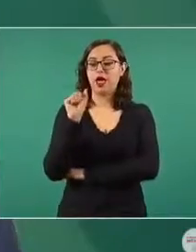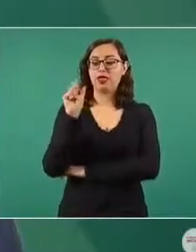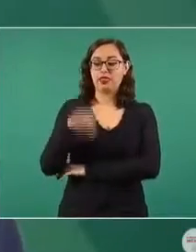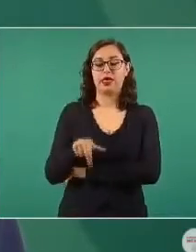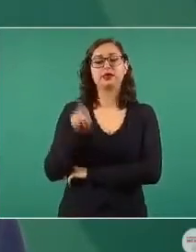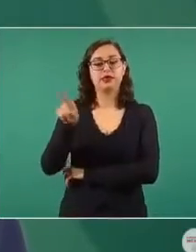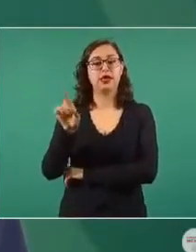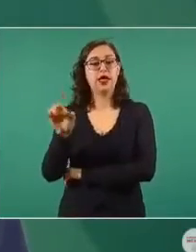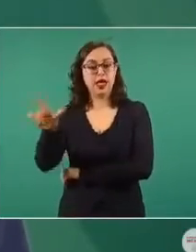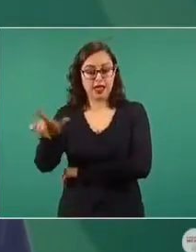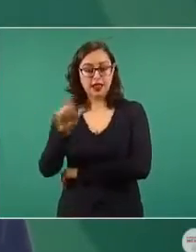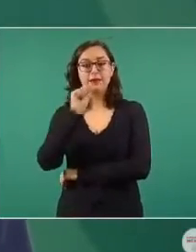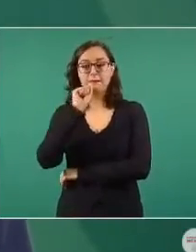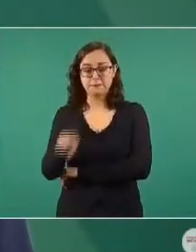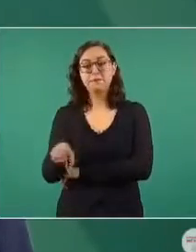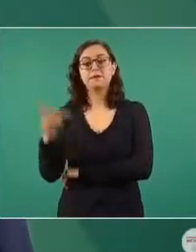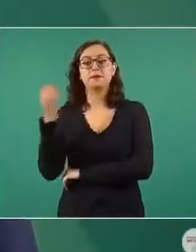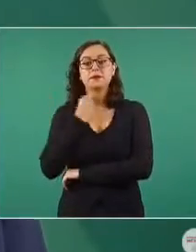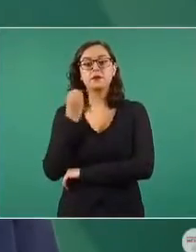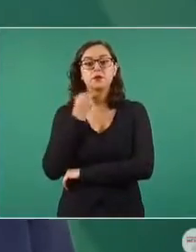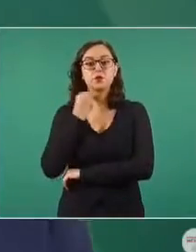tiene